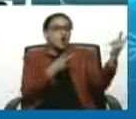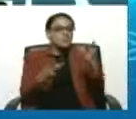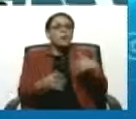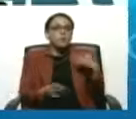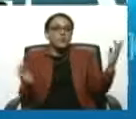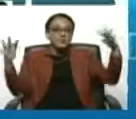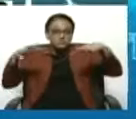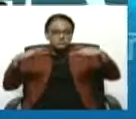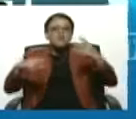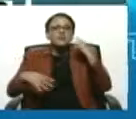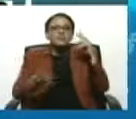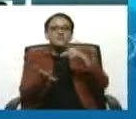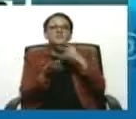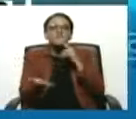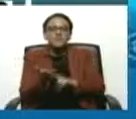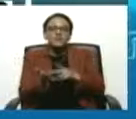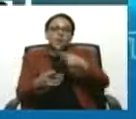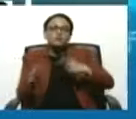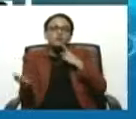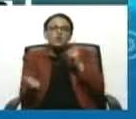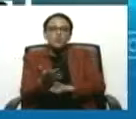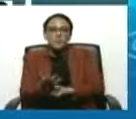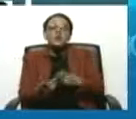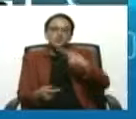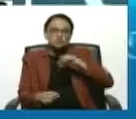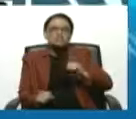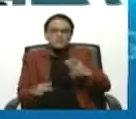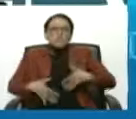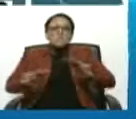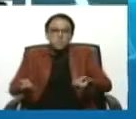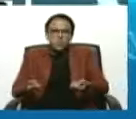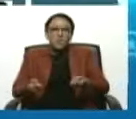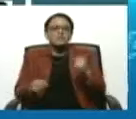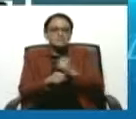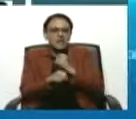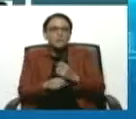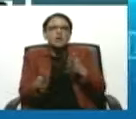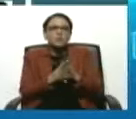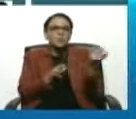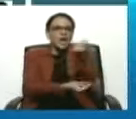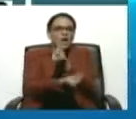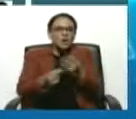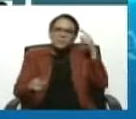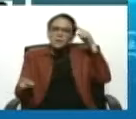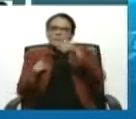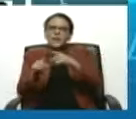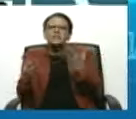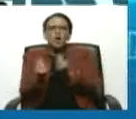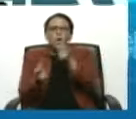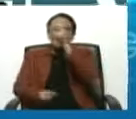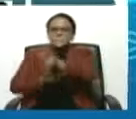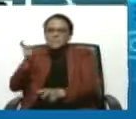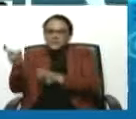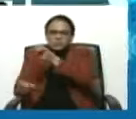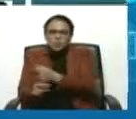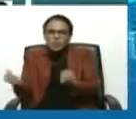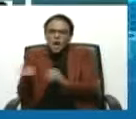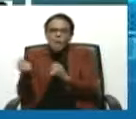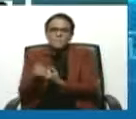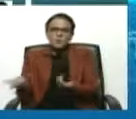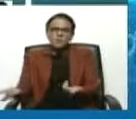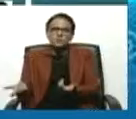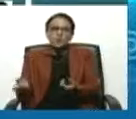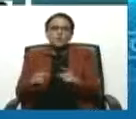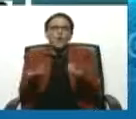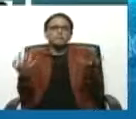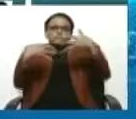realidad. Sí se puede. Una economía humanista, alternativa,